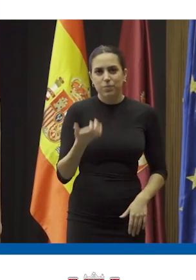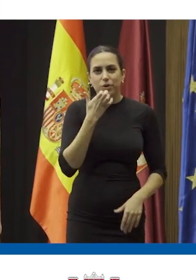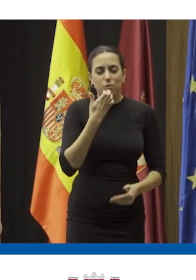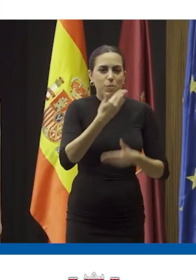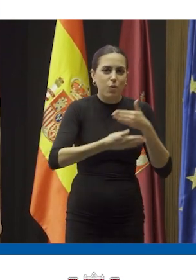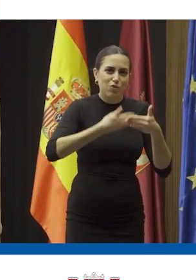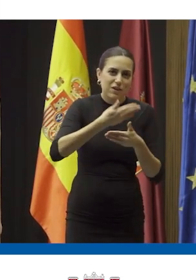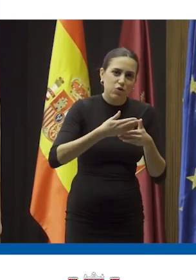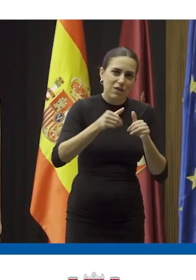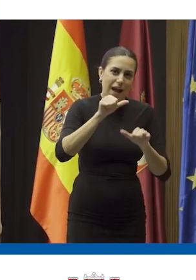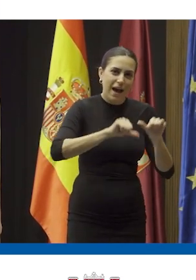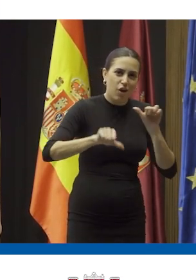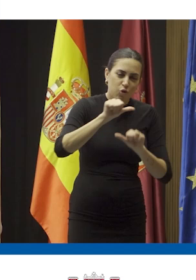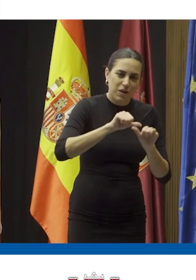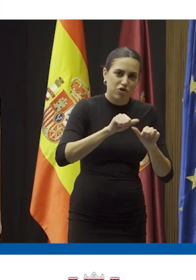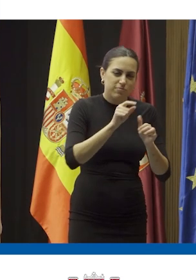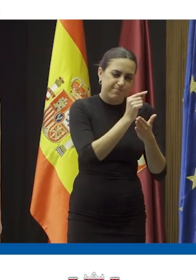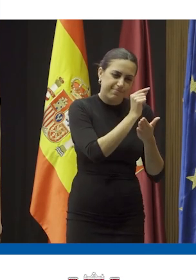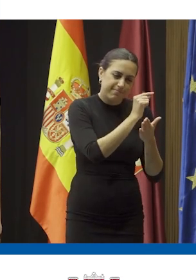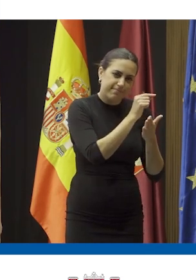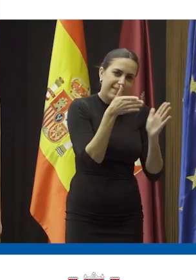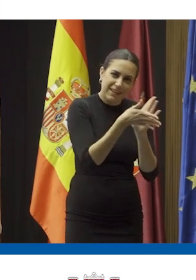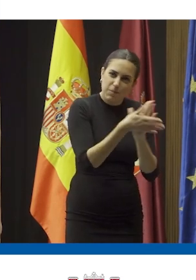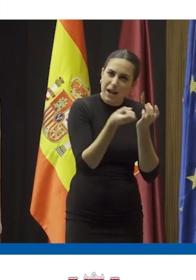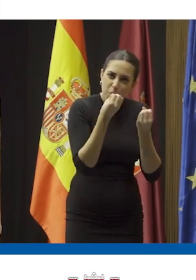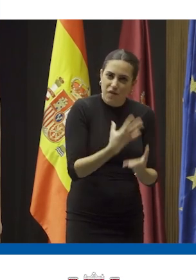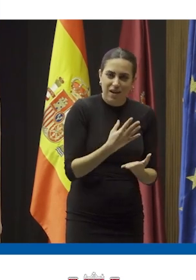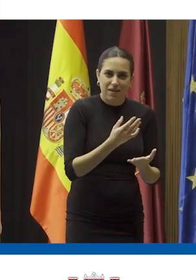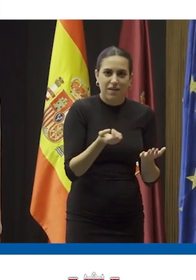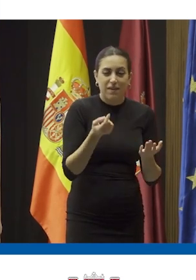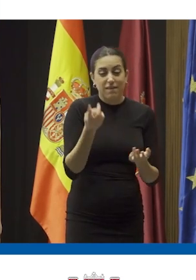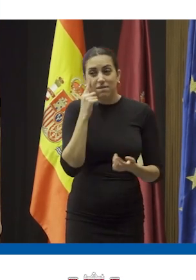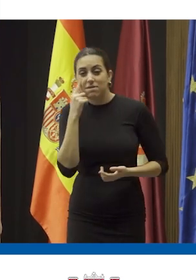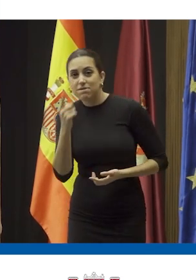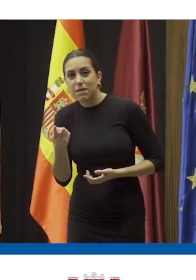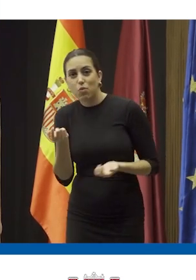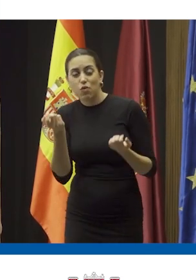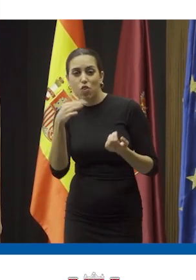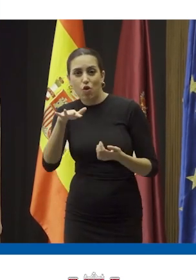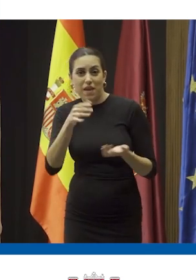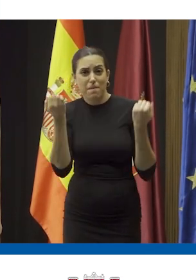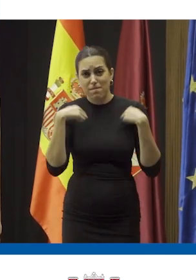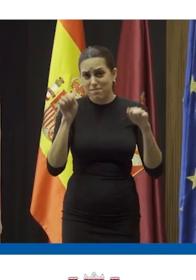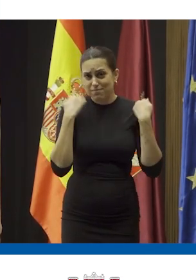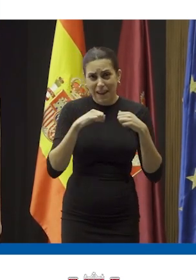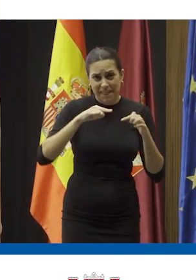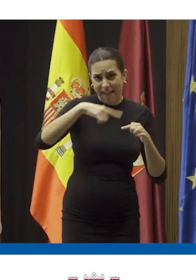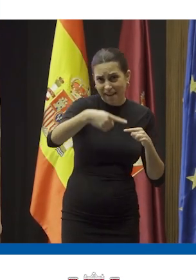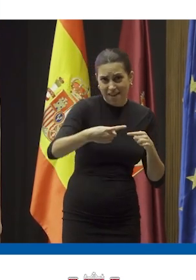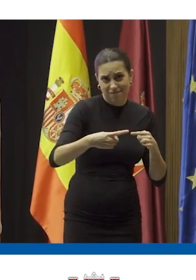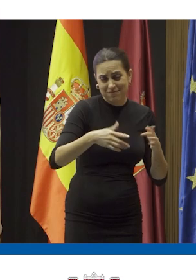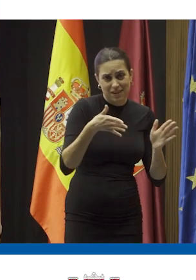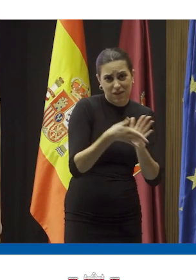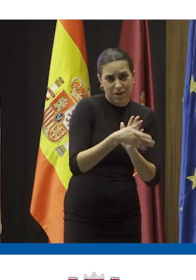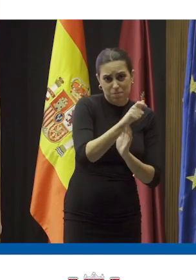procesos anatómicos que se atreve, una vez más, en la práctica diaria de disección del cadáver, se permite corregir